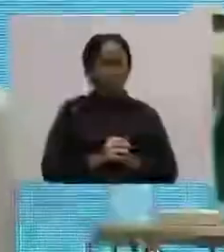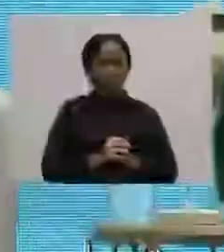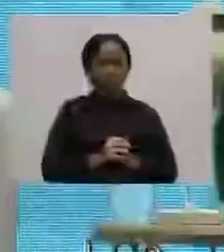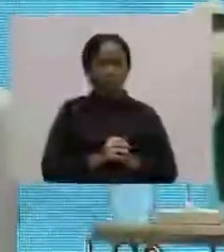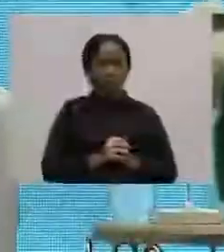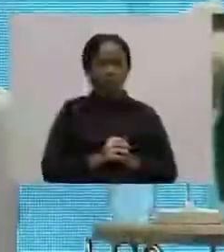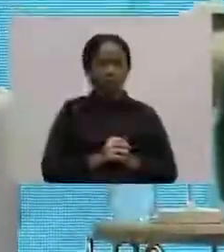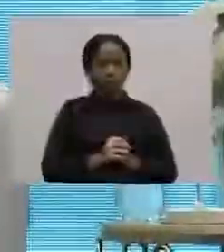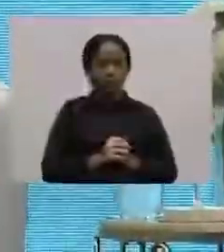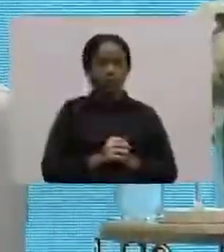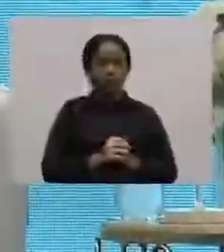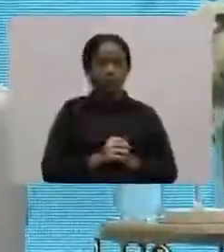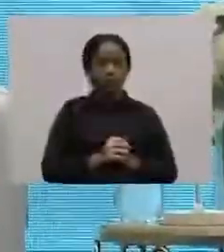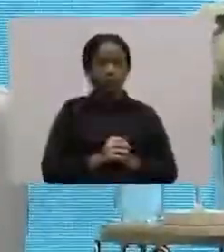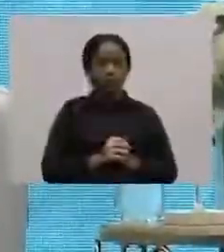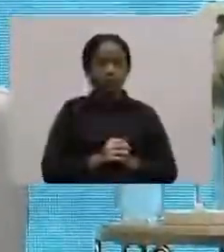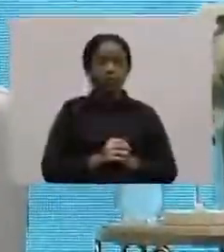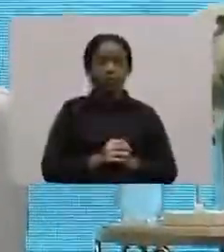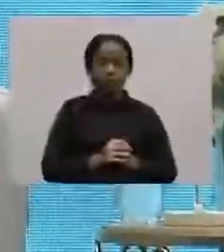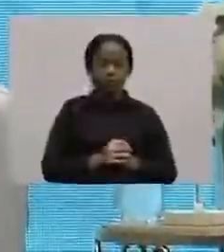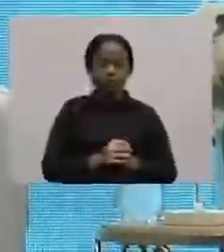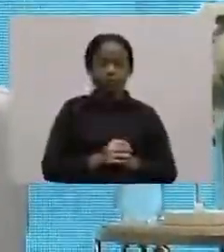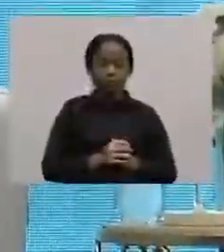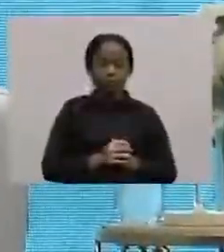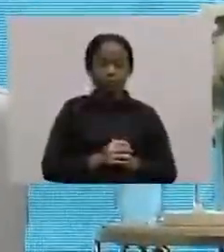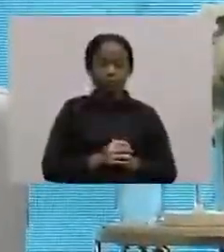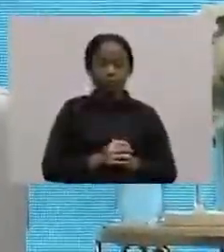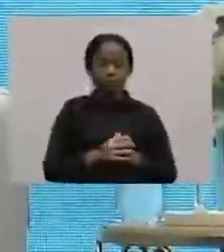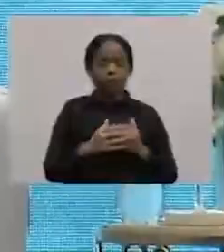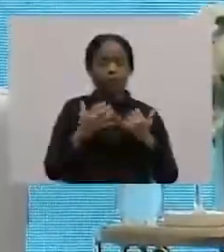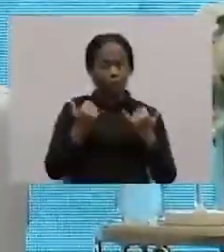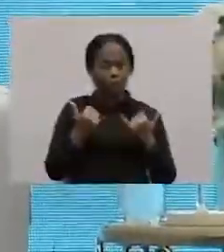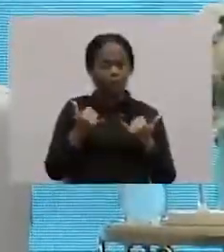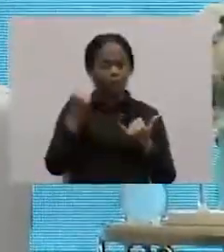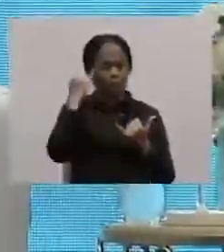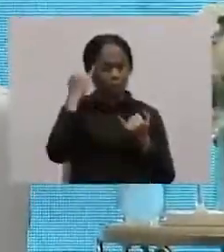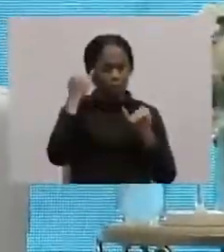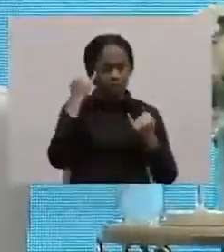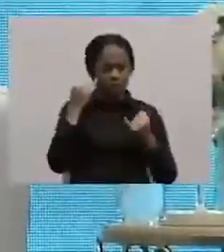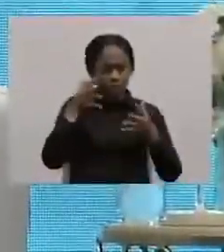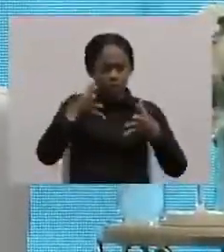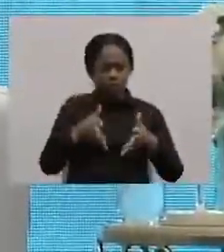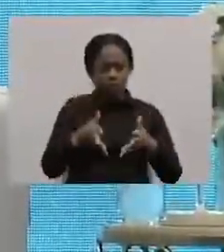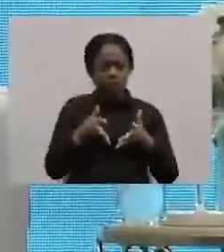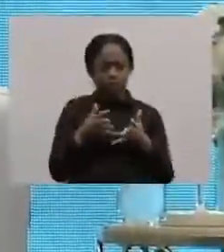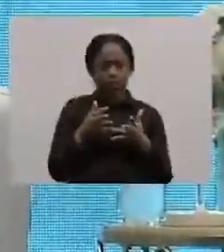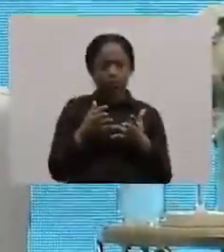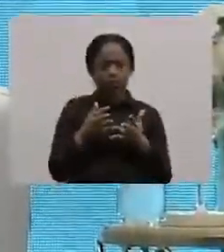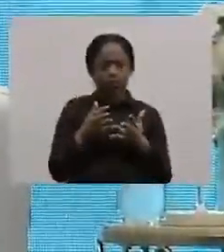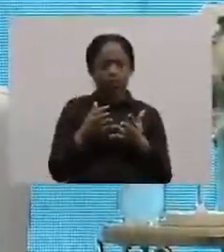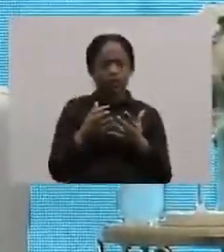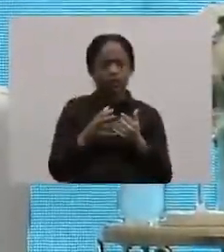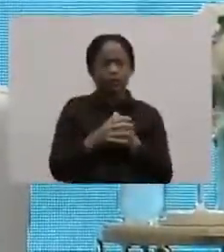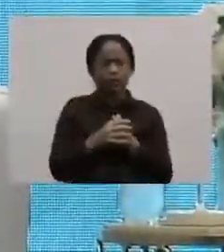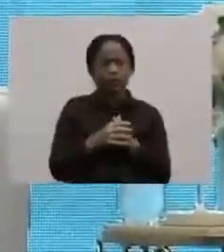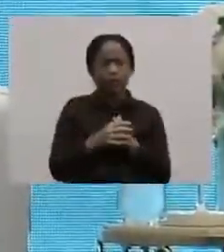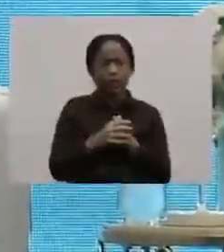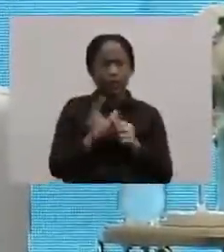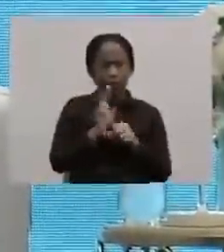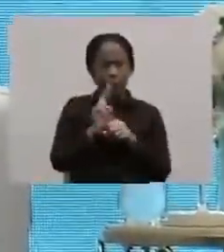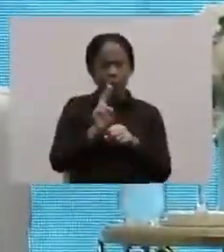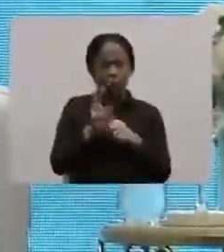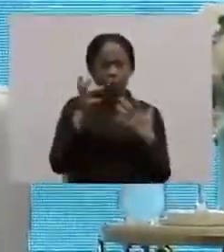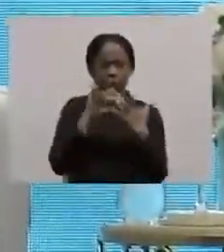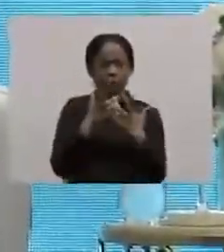Hay varias ideas que nos quedan para la fase de preguntas con el tema del uso adecuado de las redes sociales. Vamos